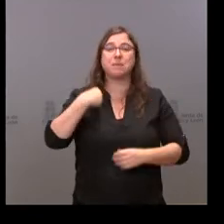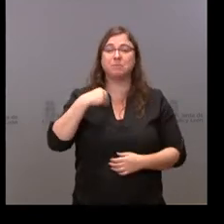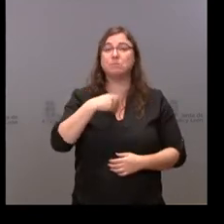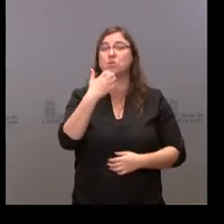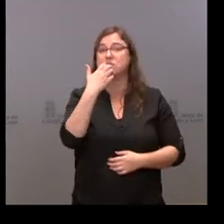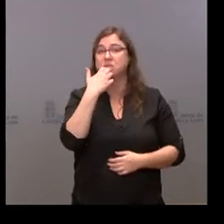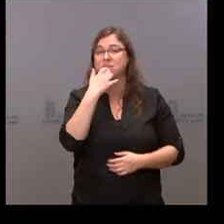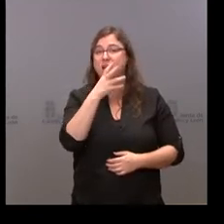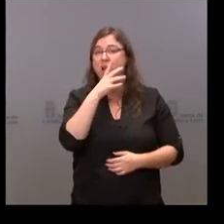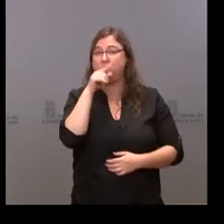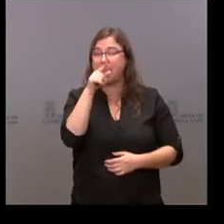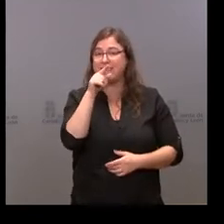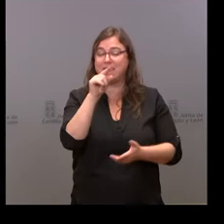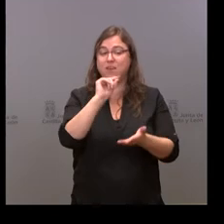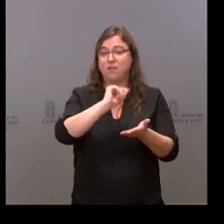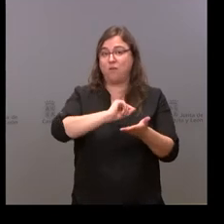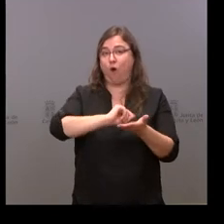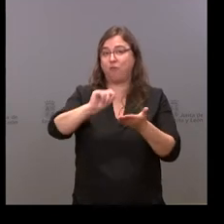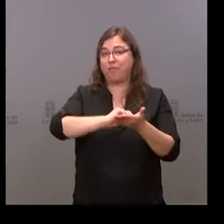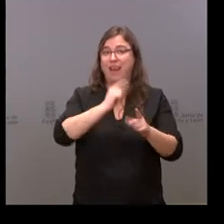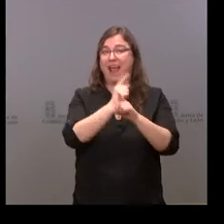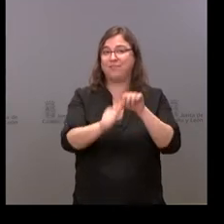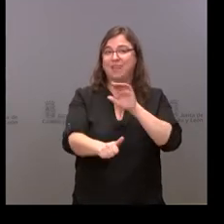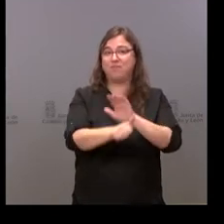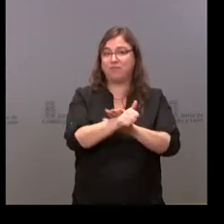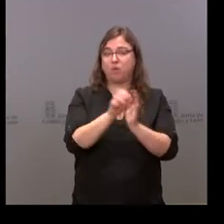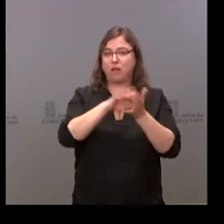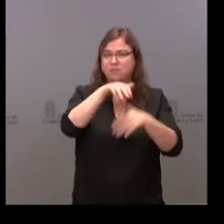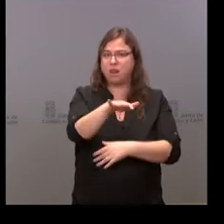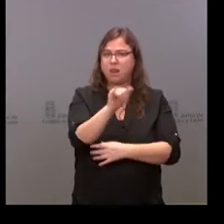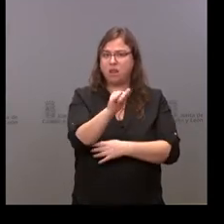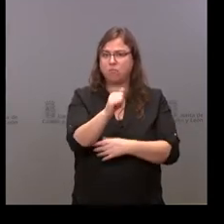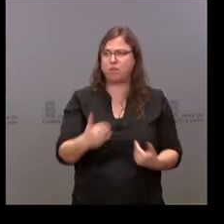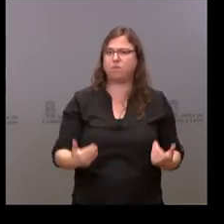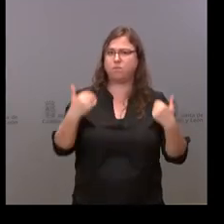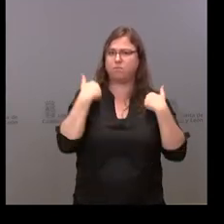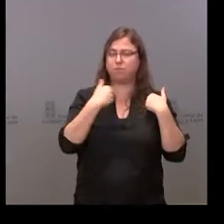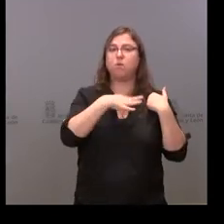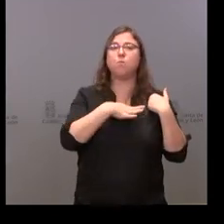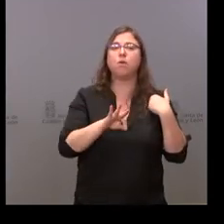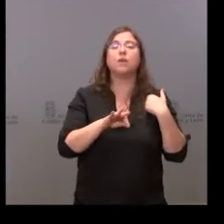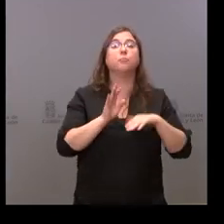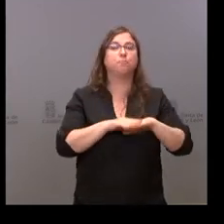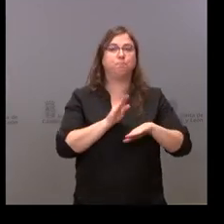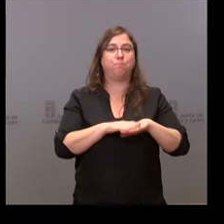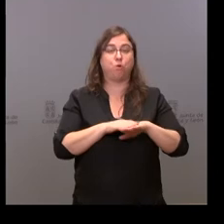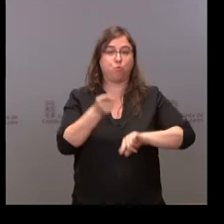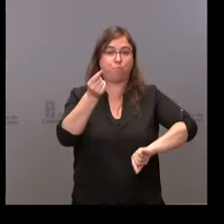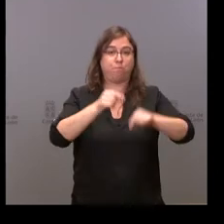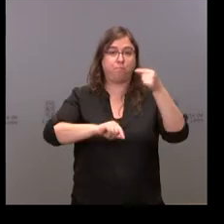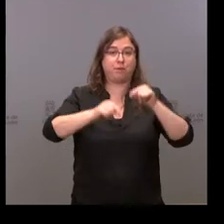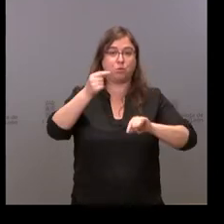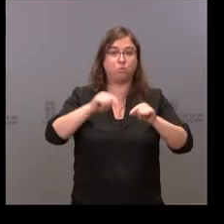habrá una oficina antifraude en castilla y león' que pueda asumir este tipo de cuestiones dado que los los presupuestos